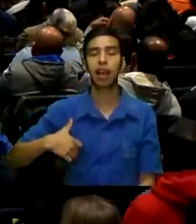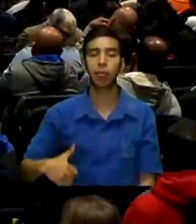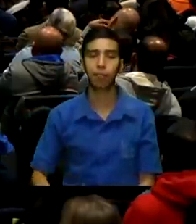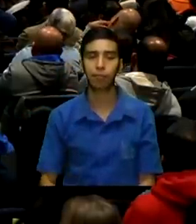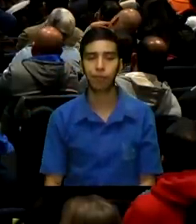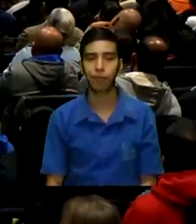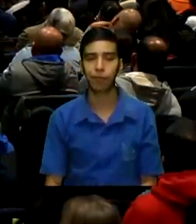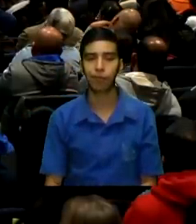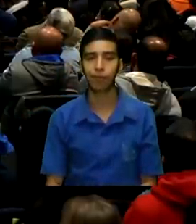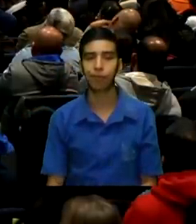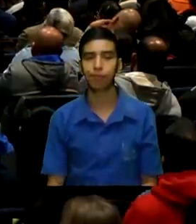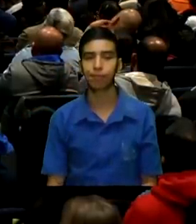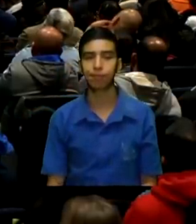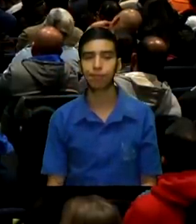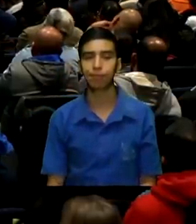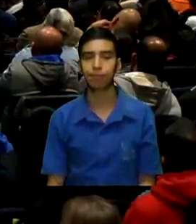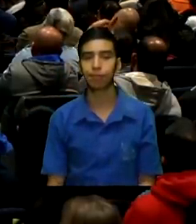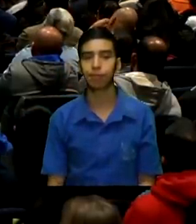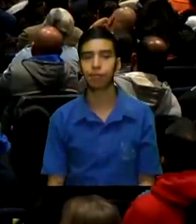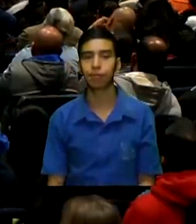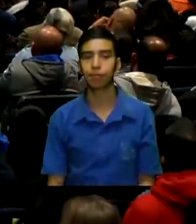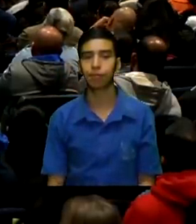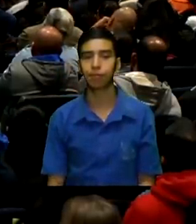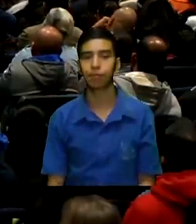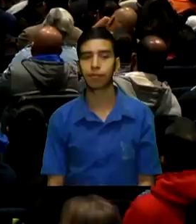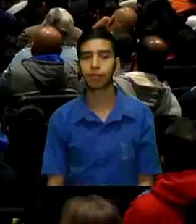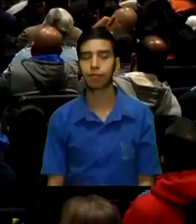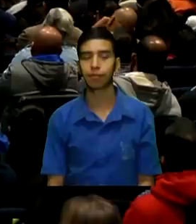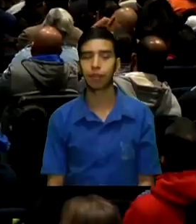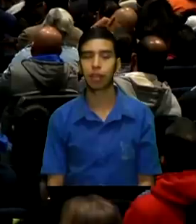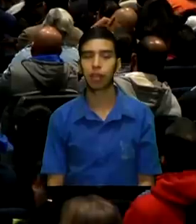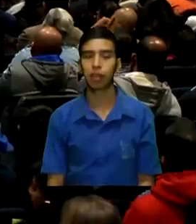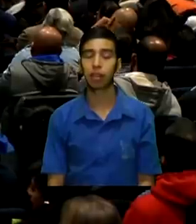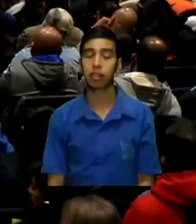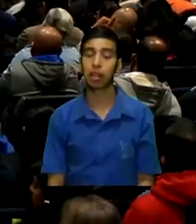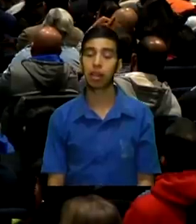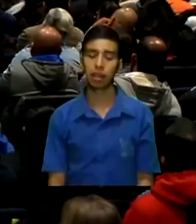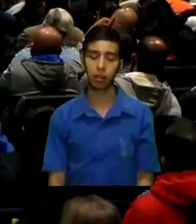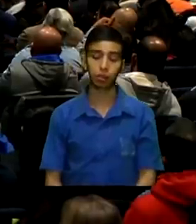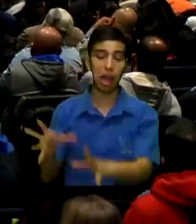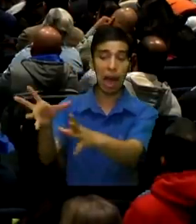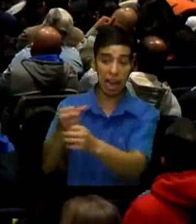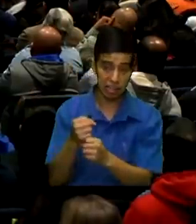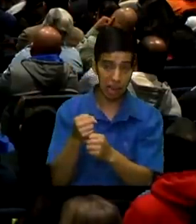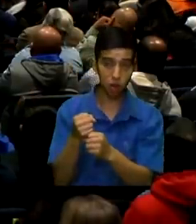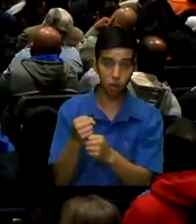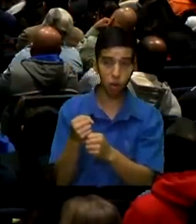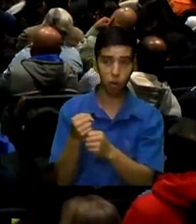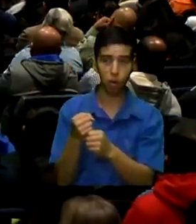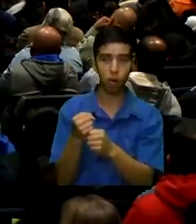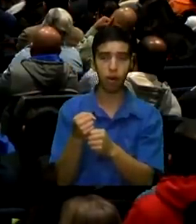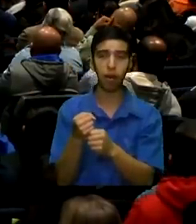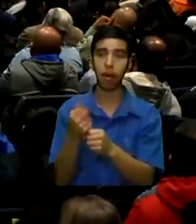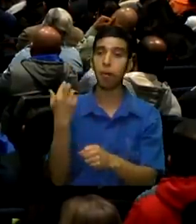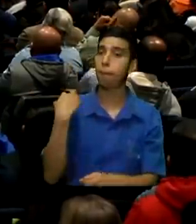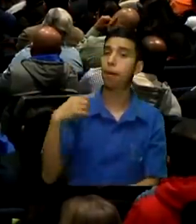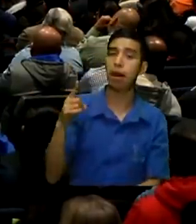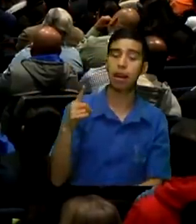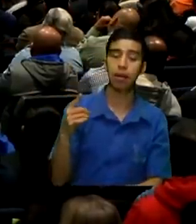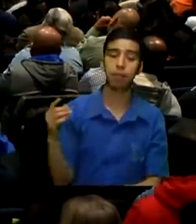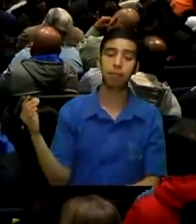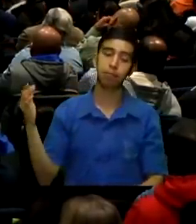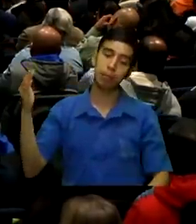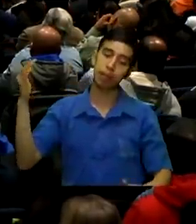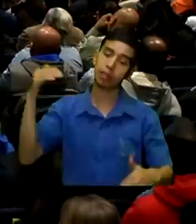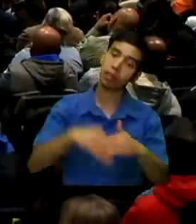estrenar su cédula de identidad. 18 años tenían, los agarraron y ¡pum! A las Malvinas. Y cuando sentimos,